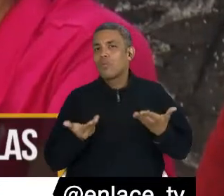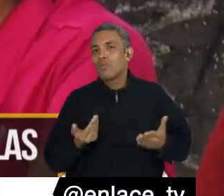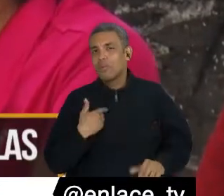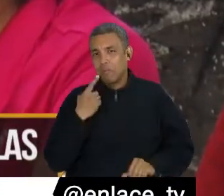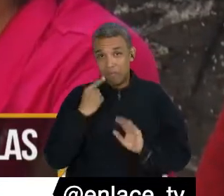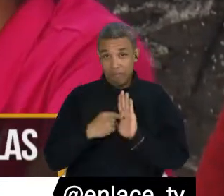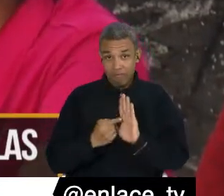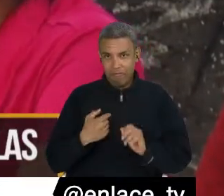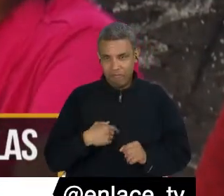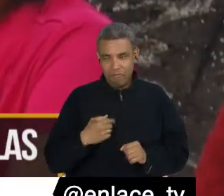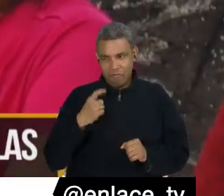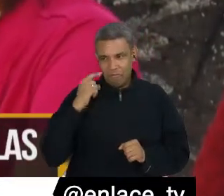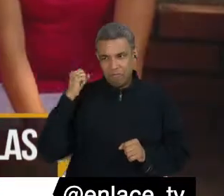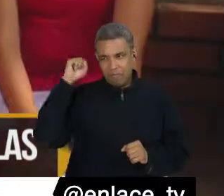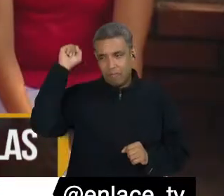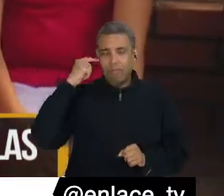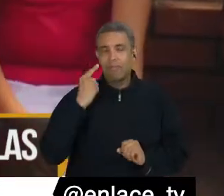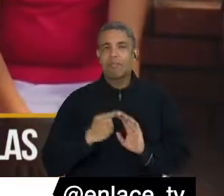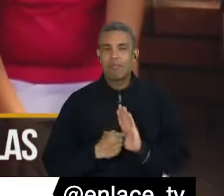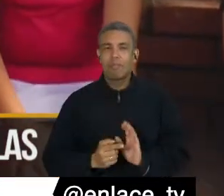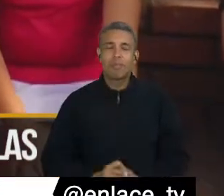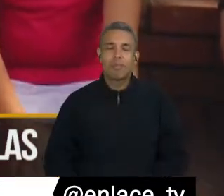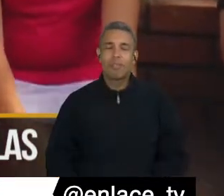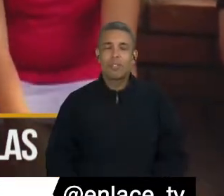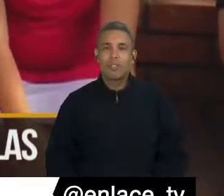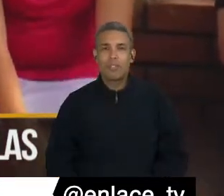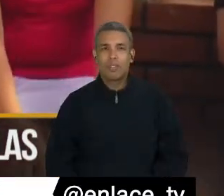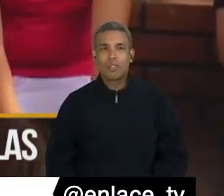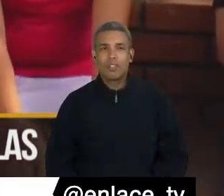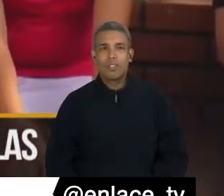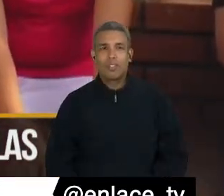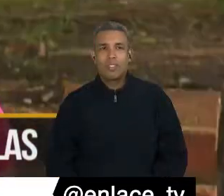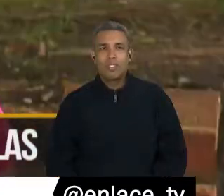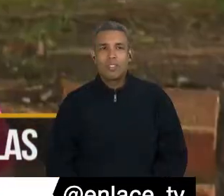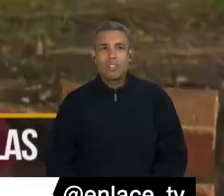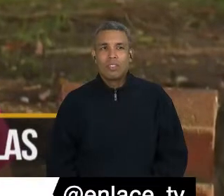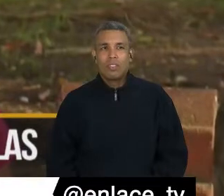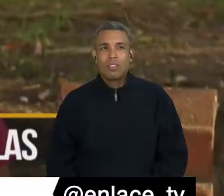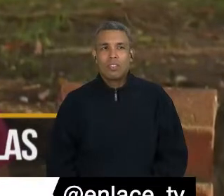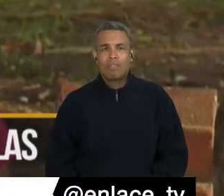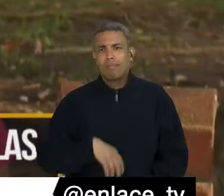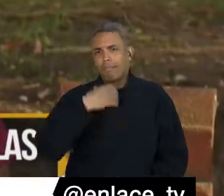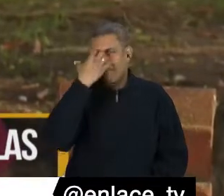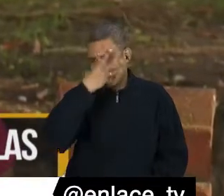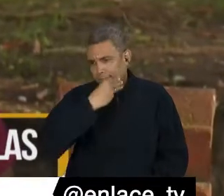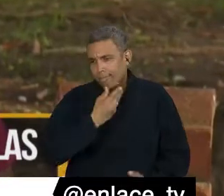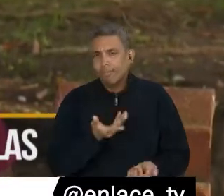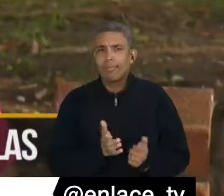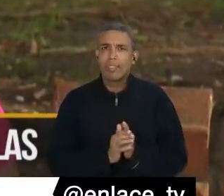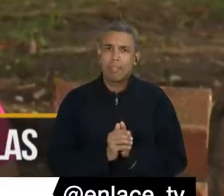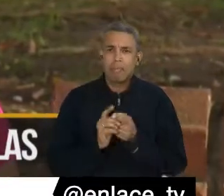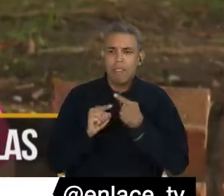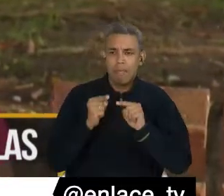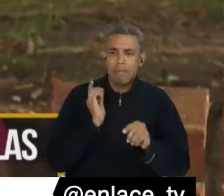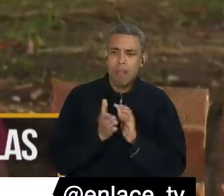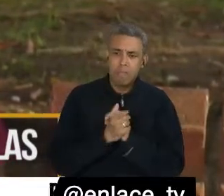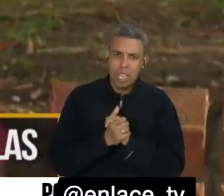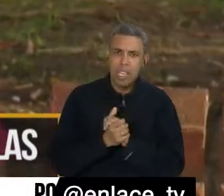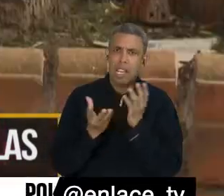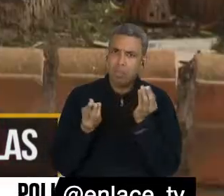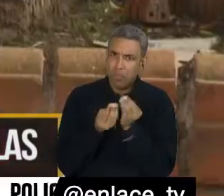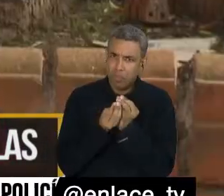la destacada participación que les mereció traer a la ciudad varios galardones. Fue muy hermoso jugar con mis amigas y